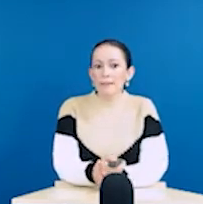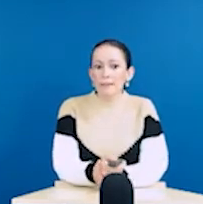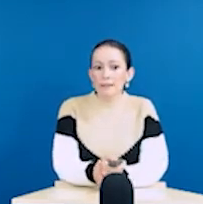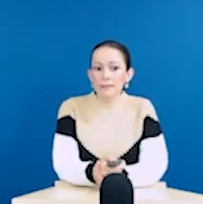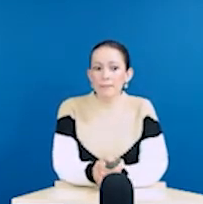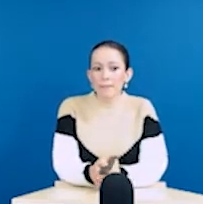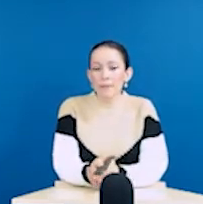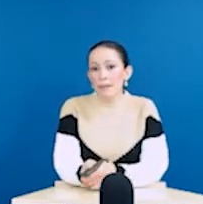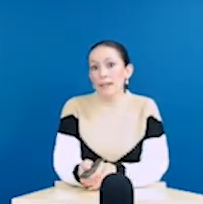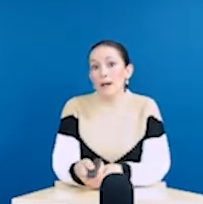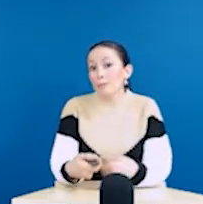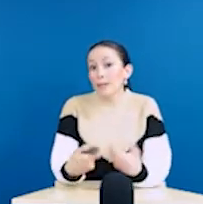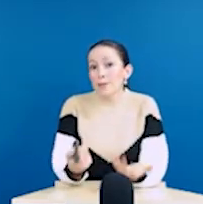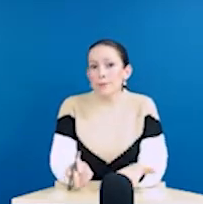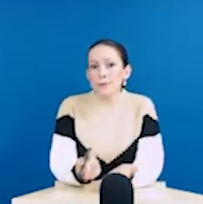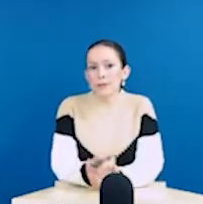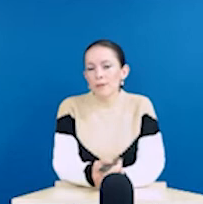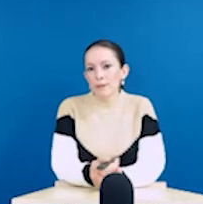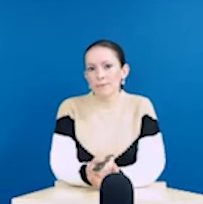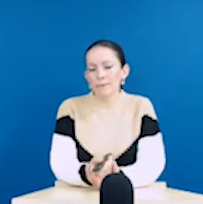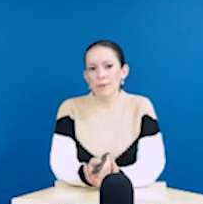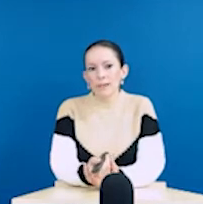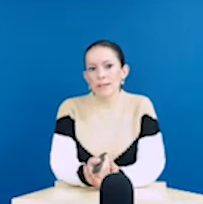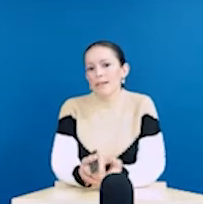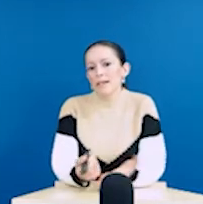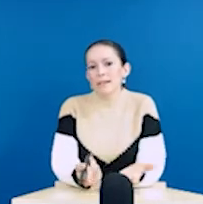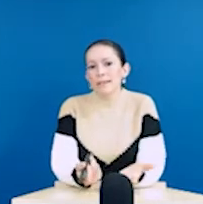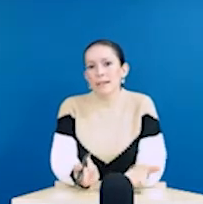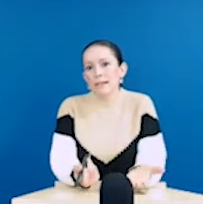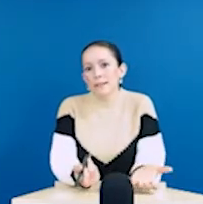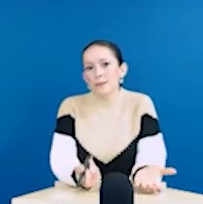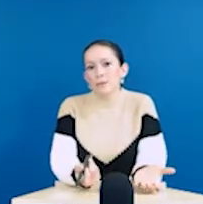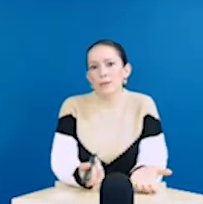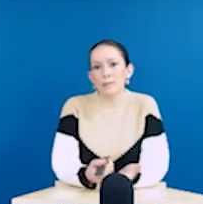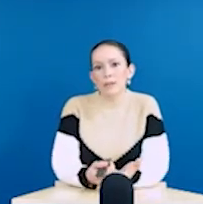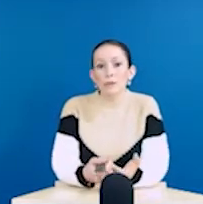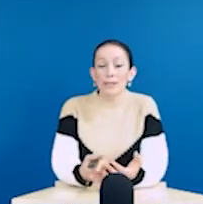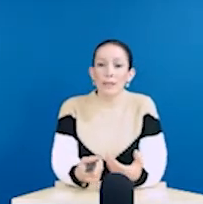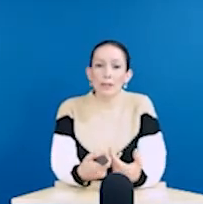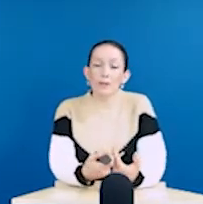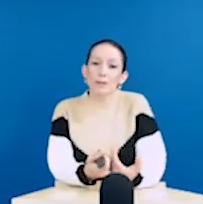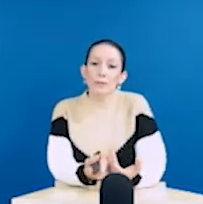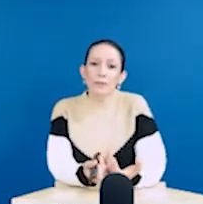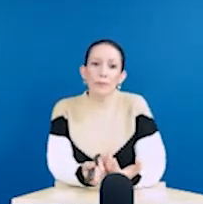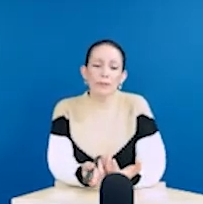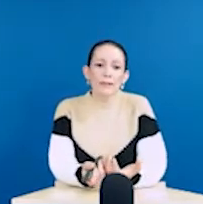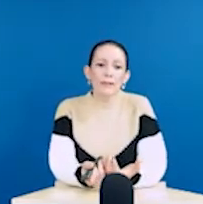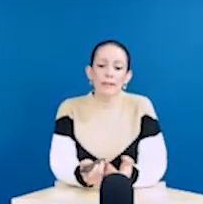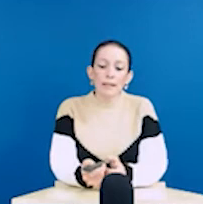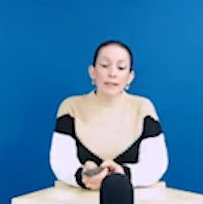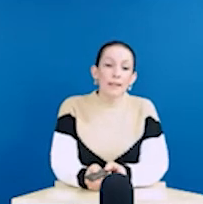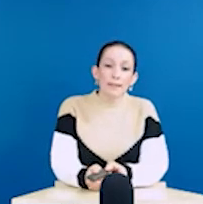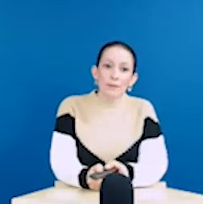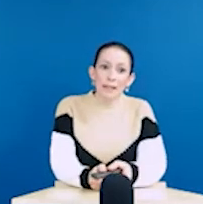el paciente que tenga un daño posterior, porque ya está recibiendo un tratamiento, ya tiene una condición